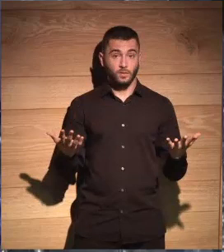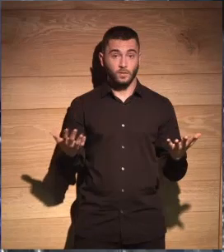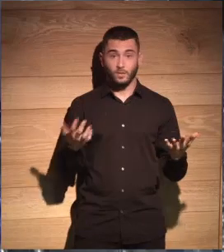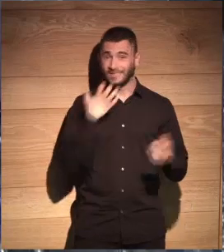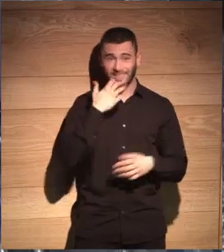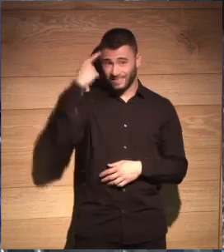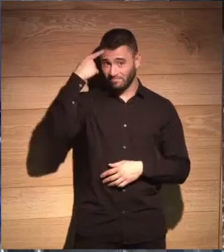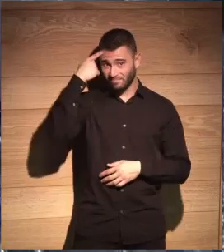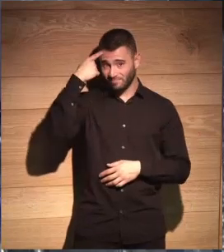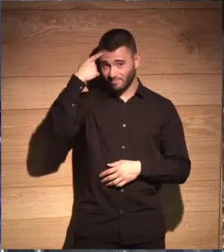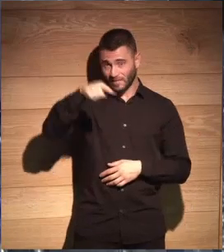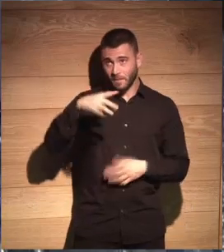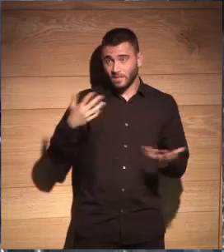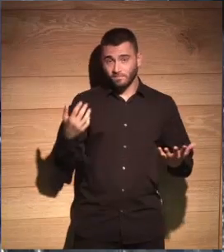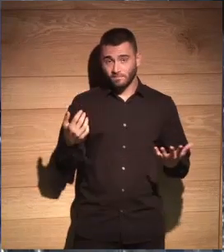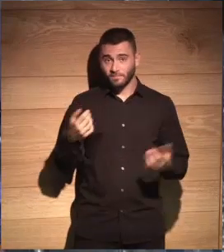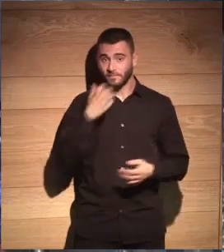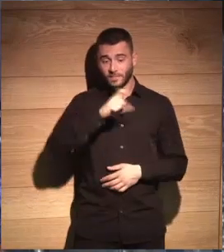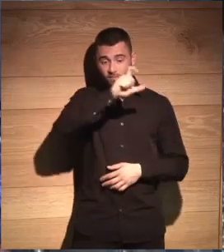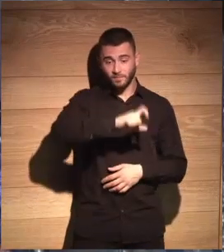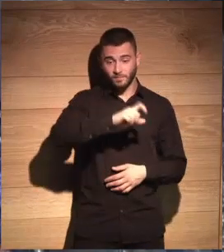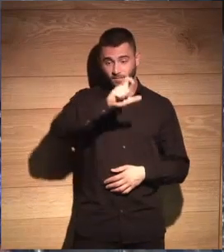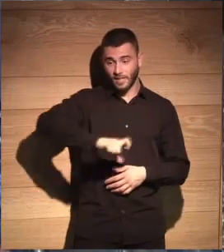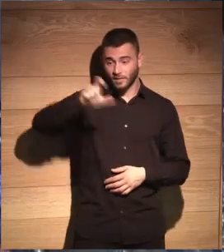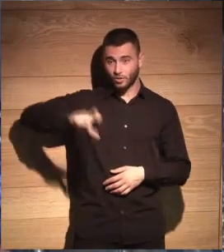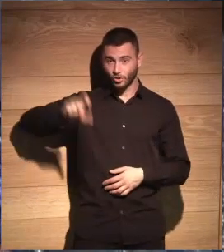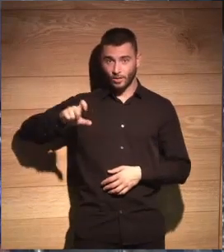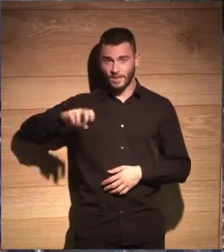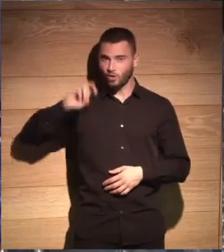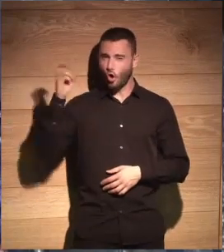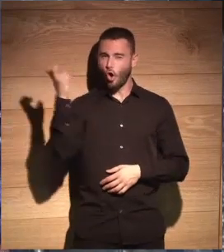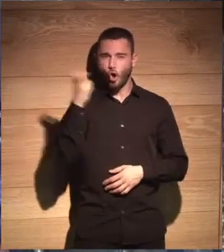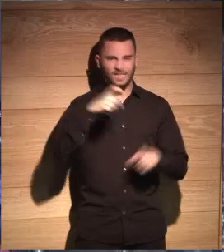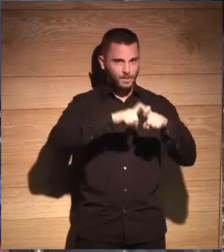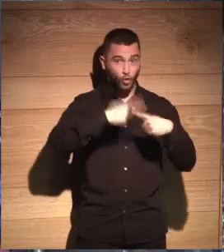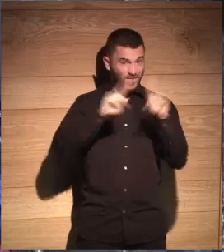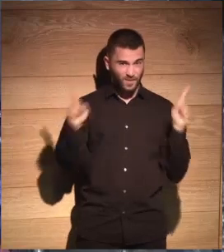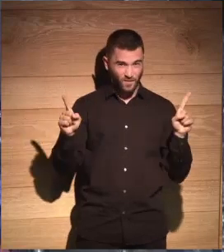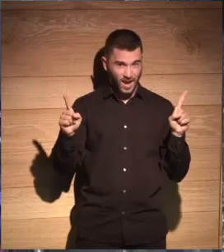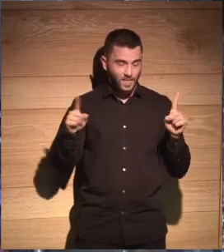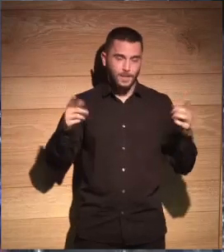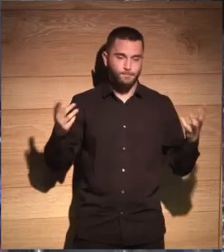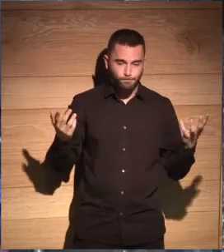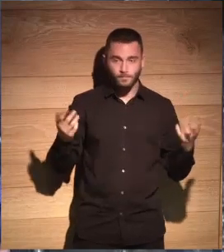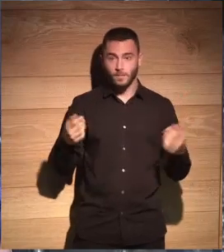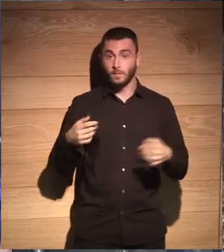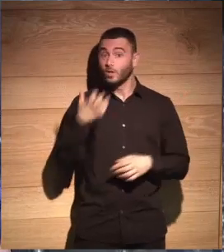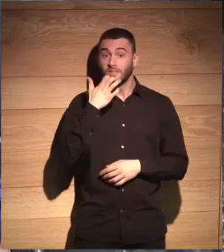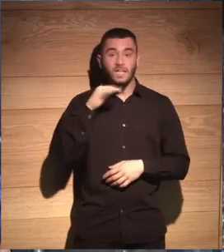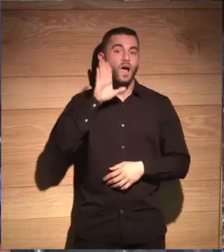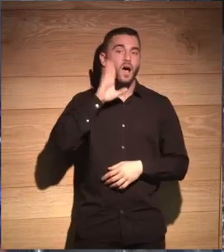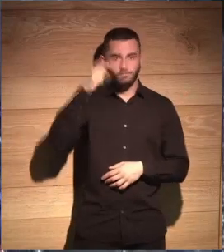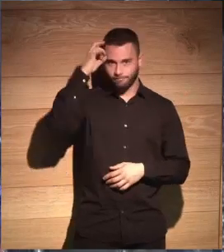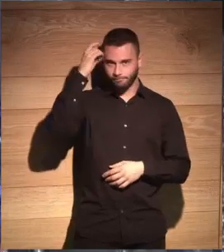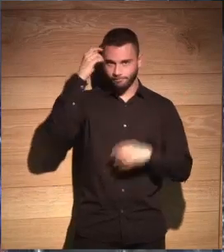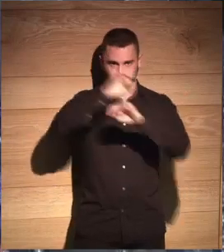con gente que está en otro registro completamente diferente al tuyo, una vez que tienes eso claro, la cosa fluye. Yo creo que